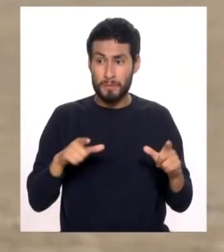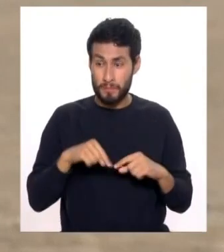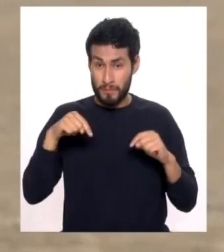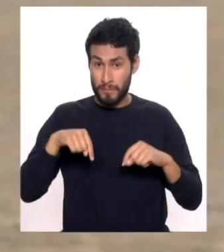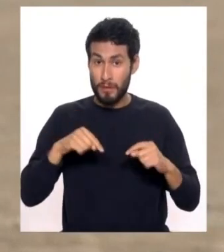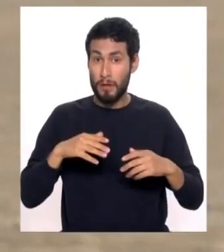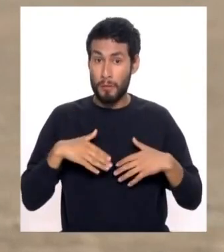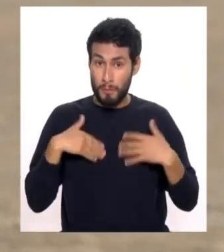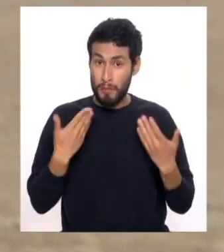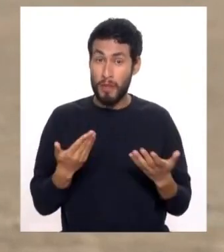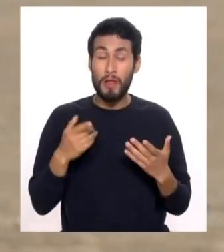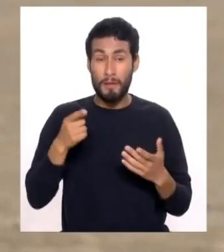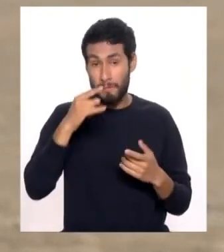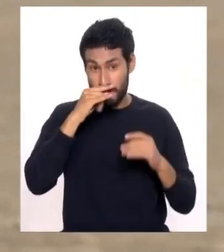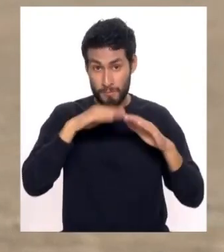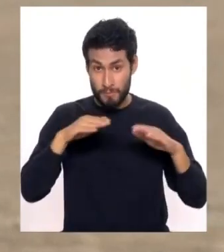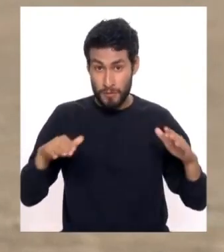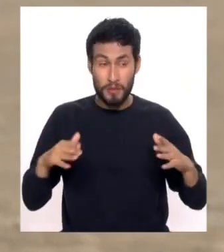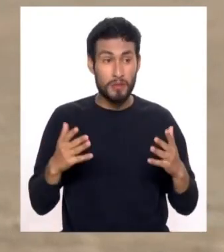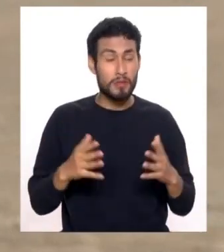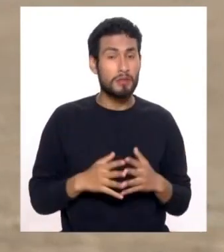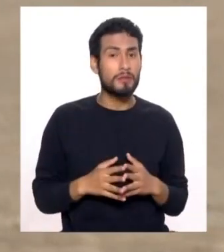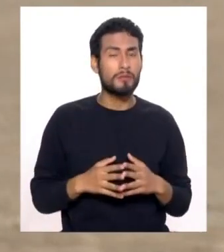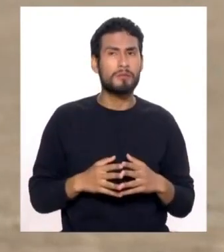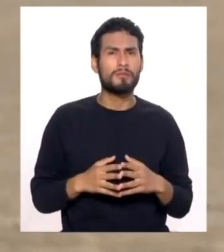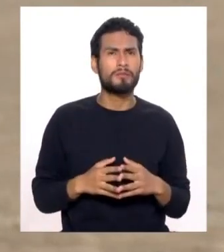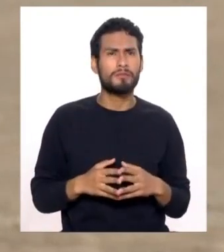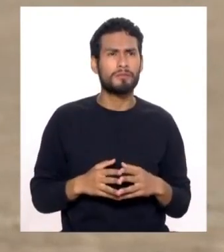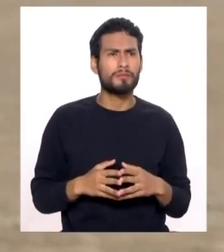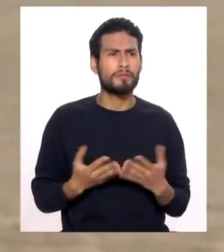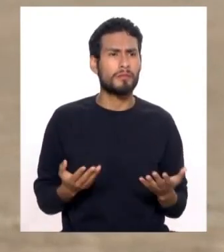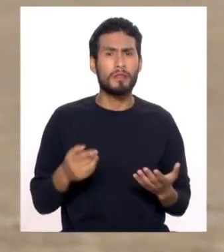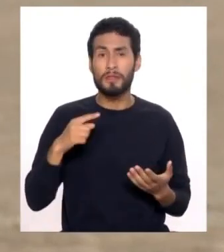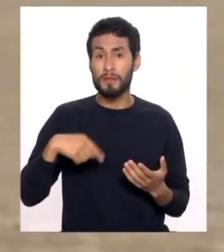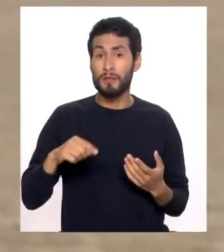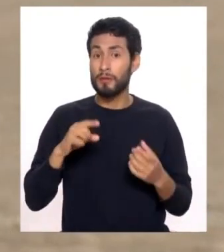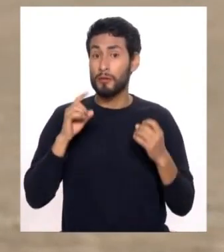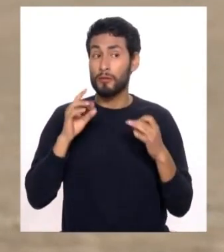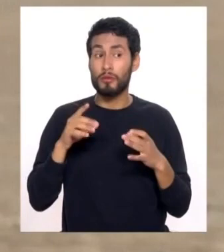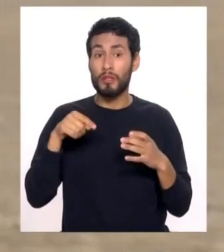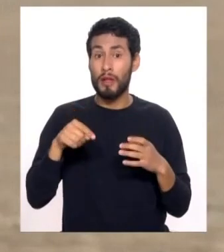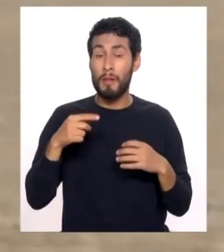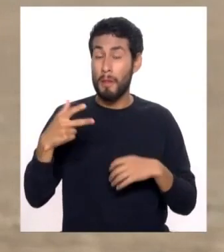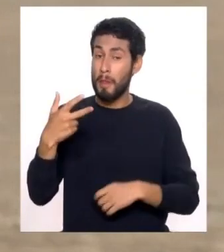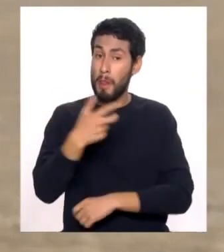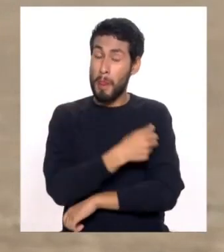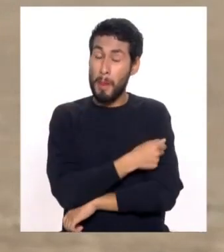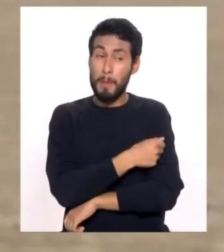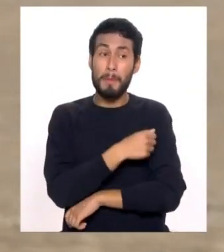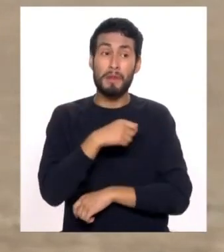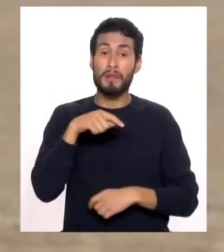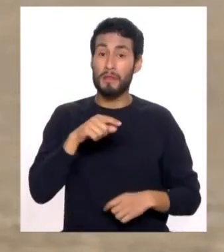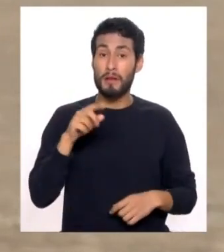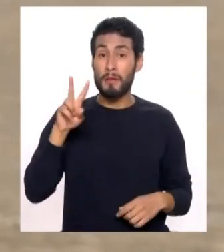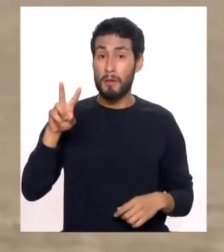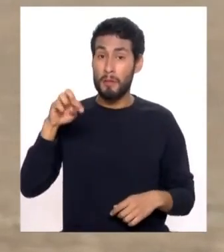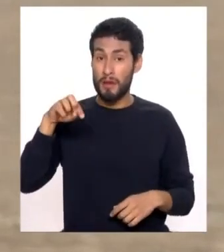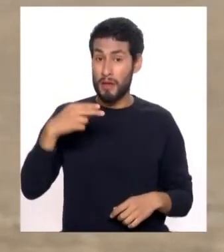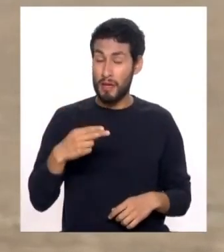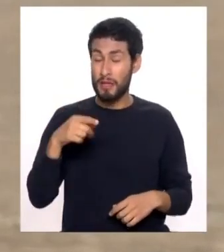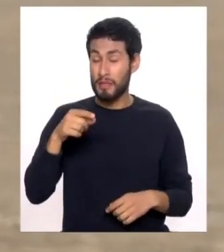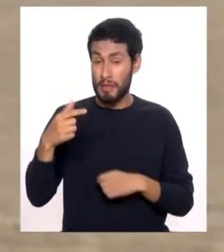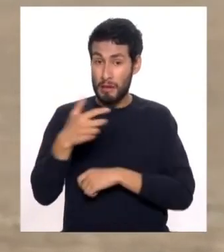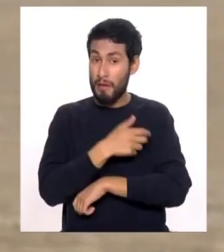donde podamos encontrar a niños que no tengan aún su vacuna contra el virus del papiloma